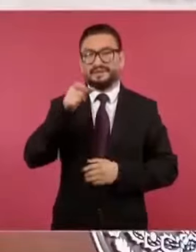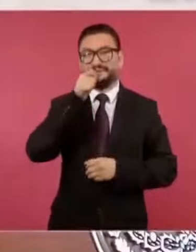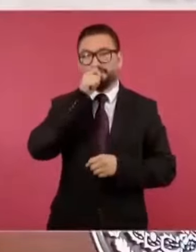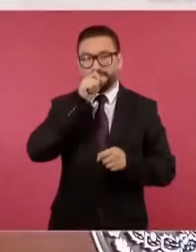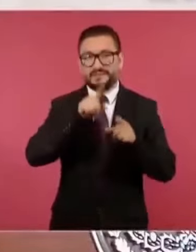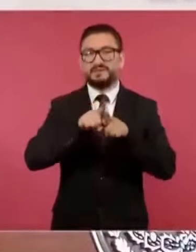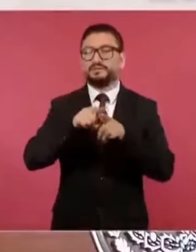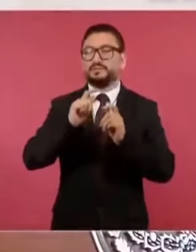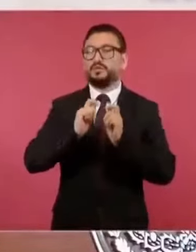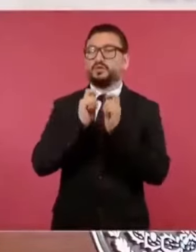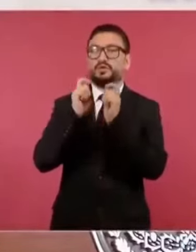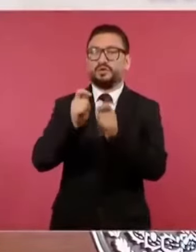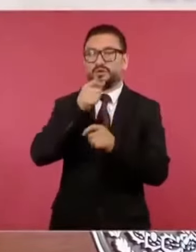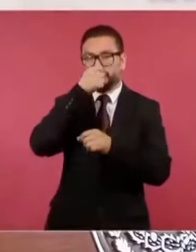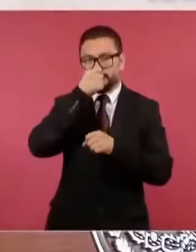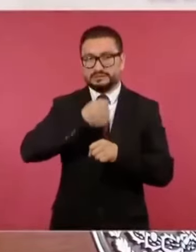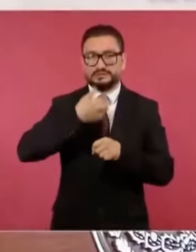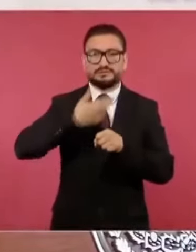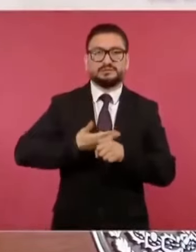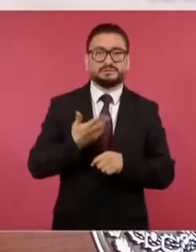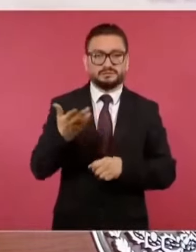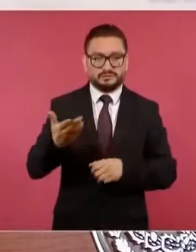secretarios.